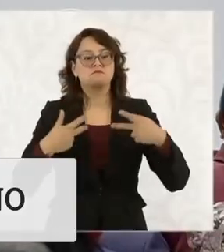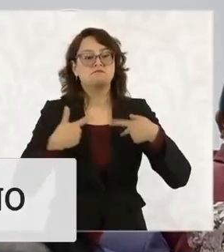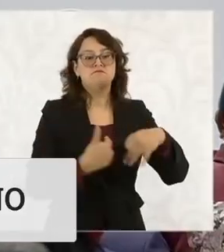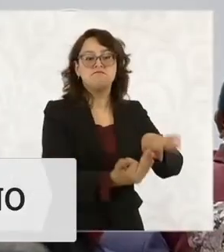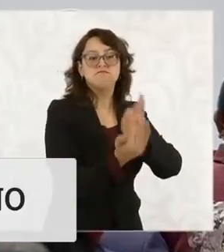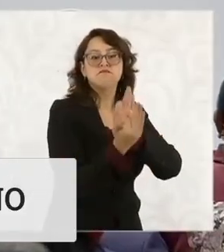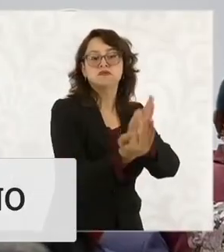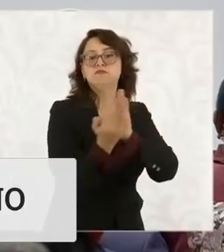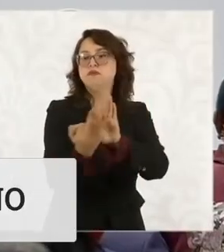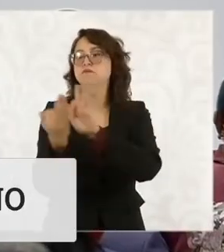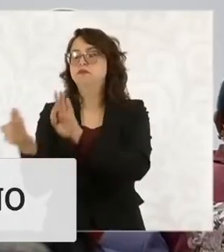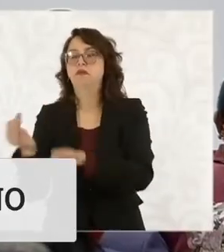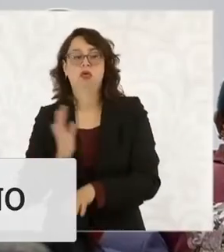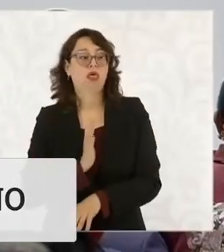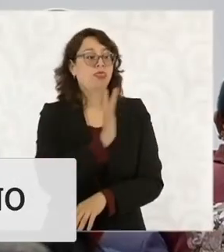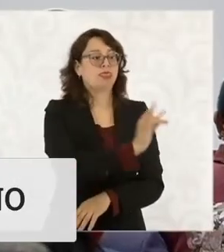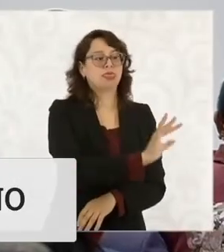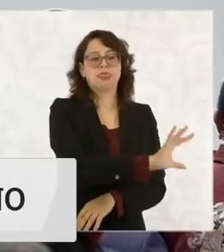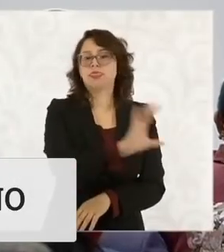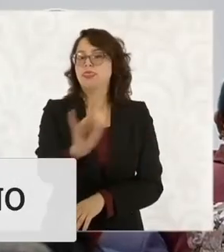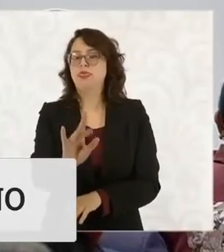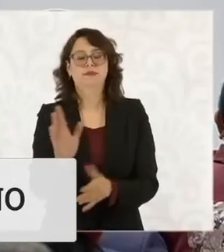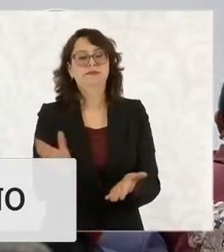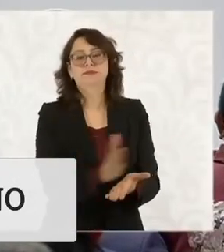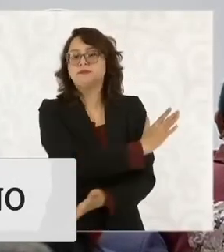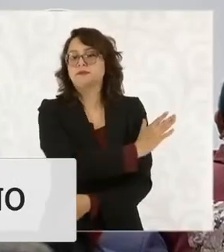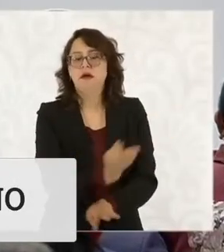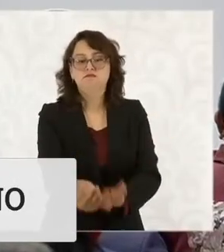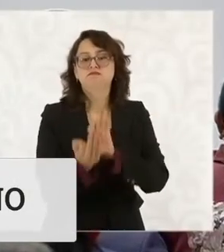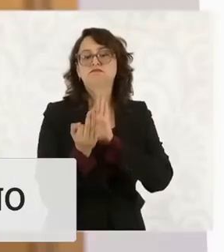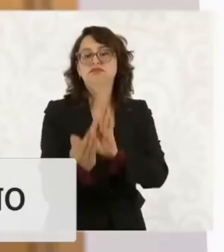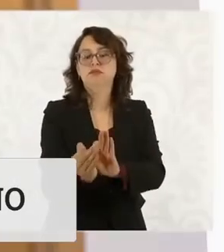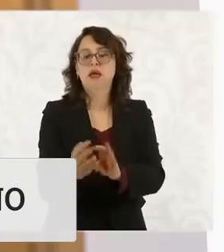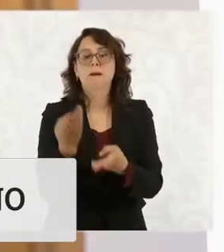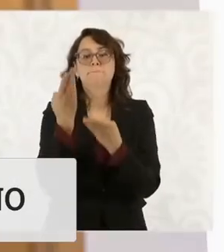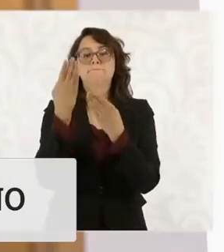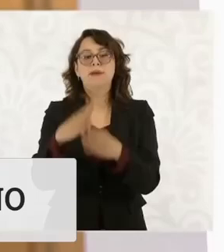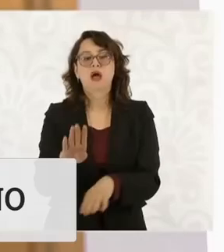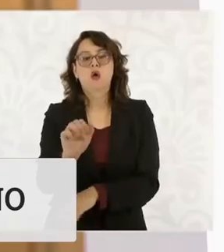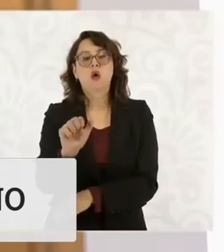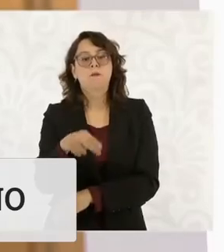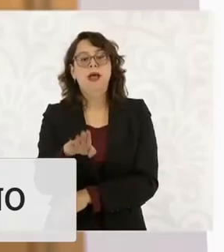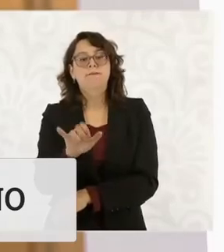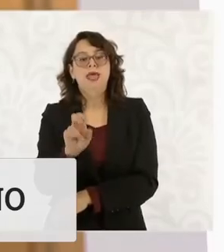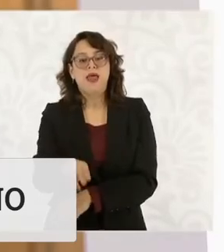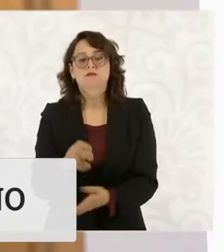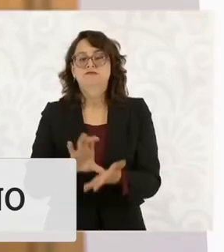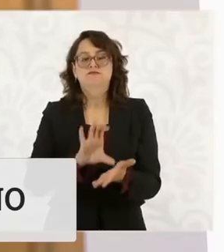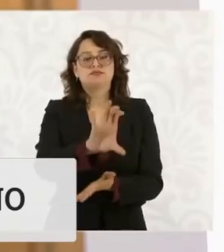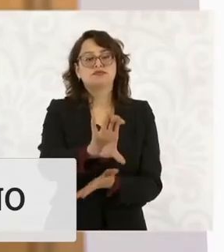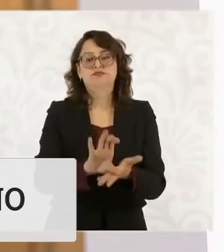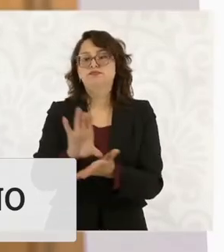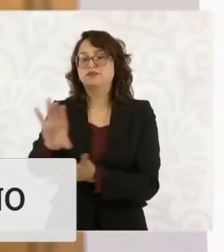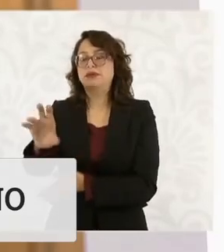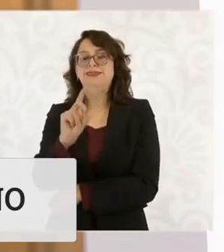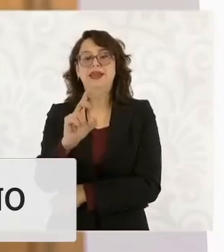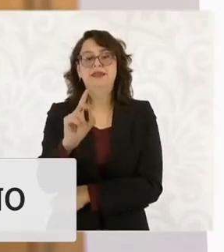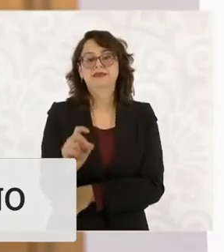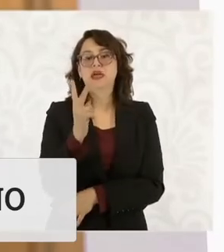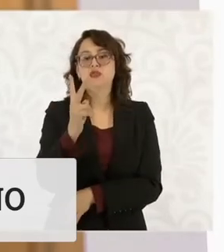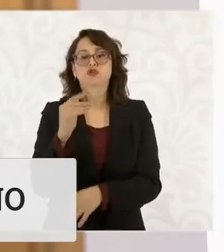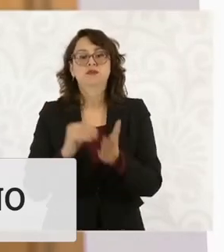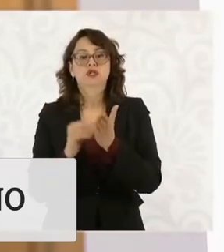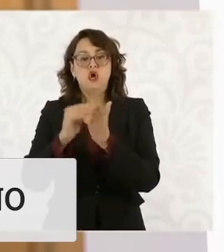sin intermediarios, a través del Banco de Bienestar. Estos recursos llegan a 32 millones